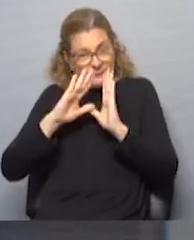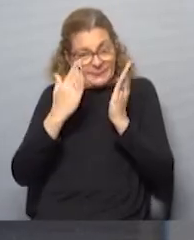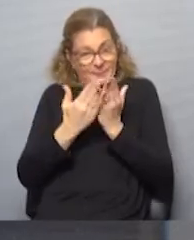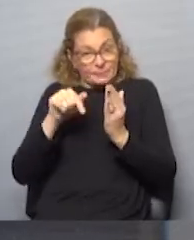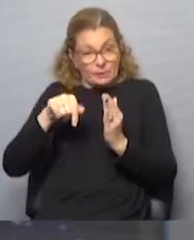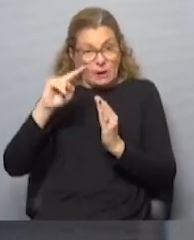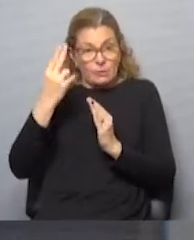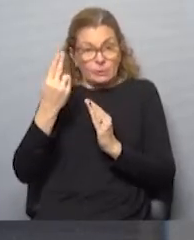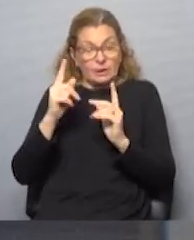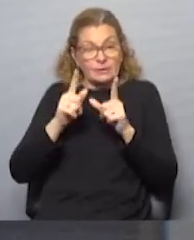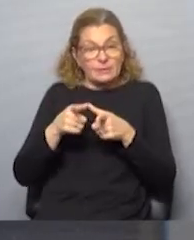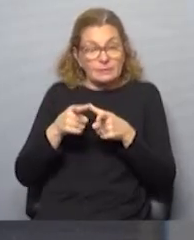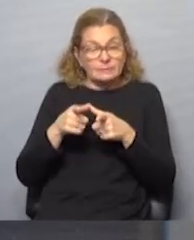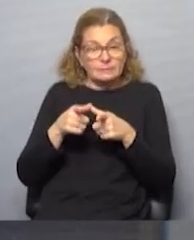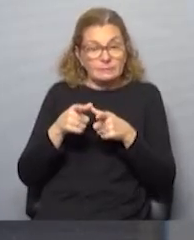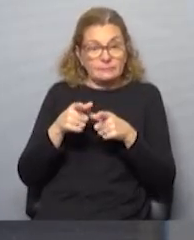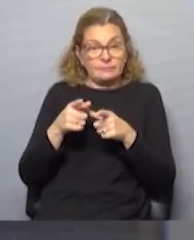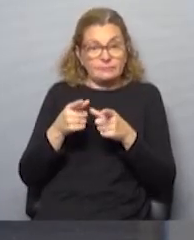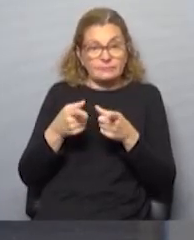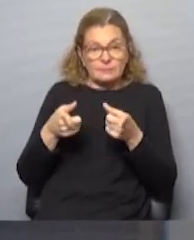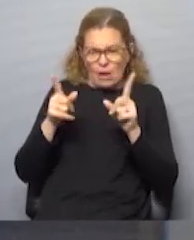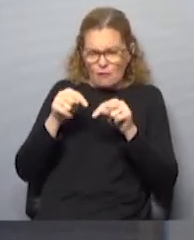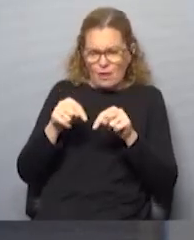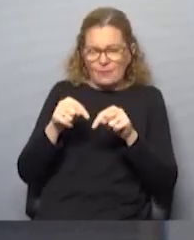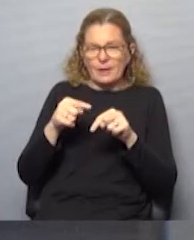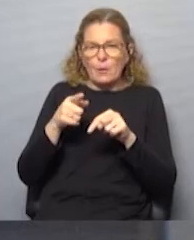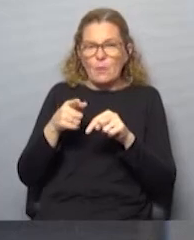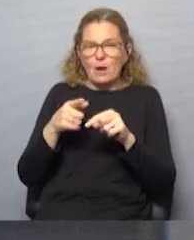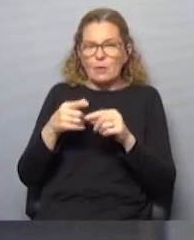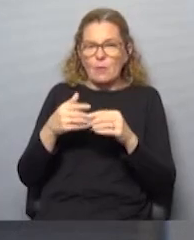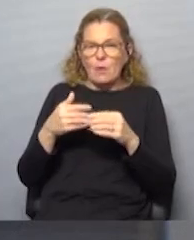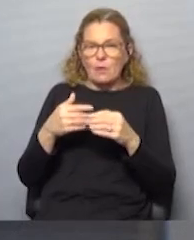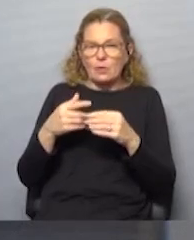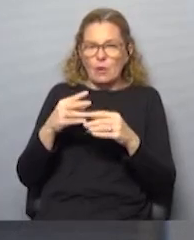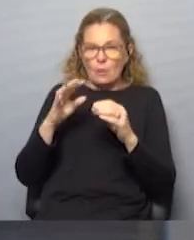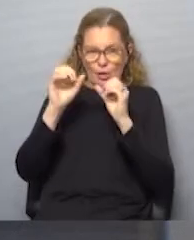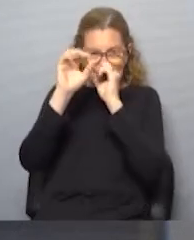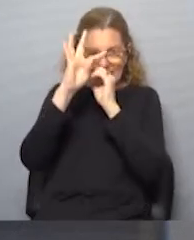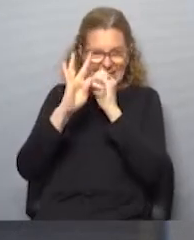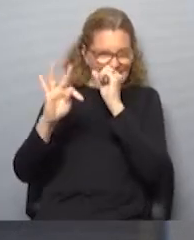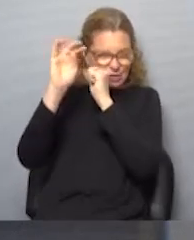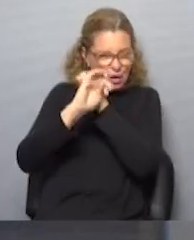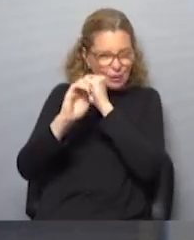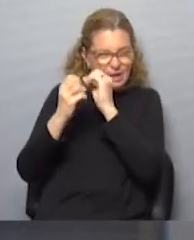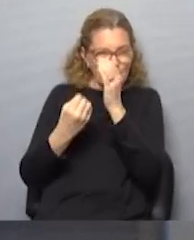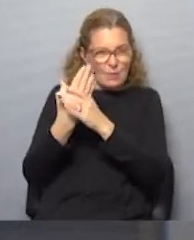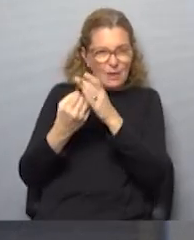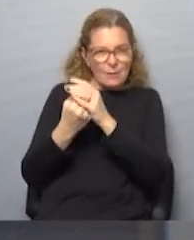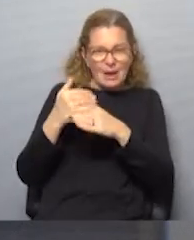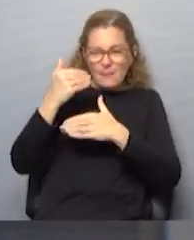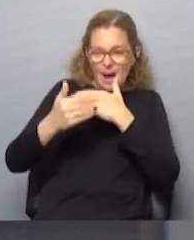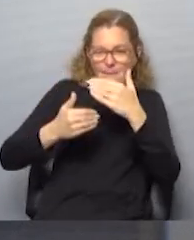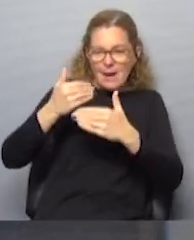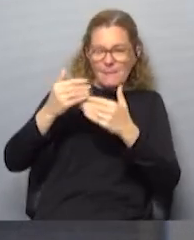en uruguay también es se termina volviendo completamente demandante de tecnología e innovación es que vamos cada vez más